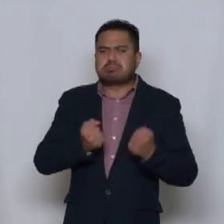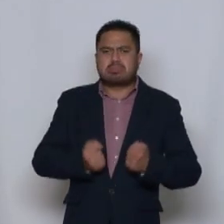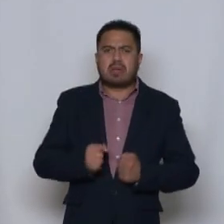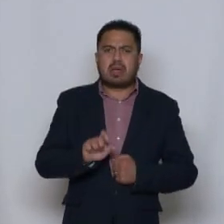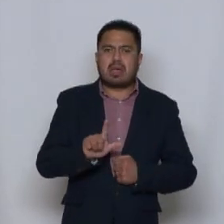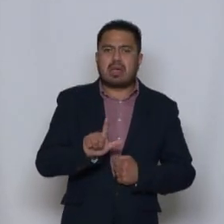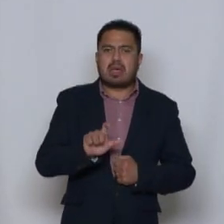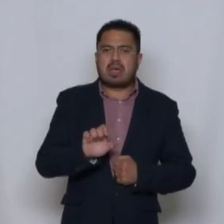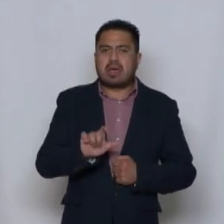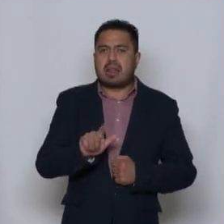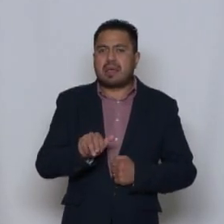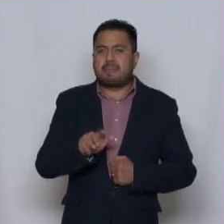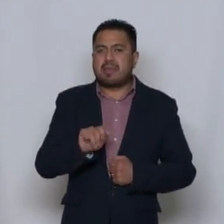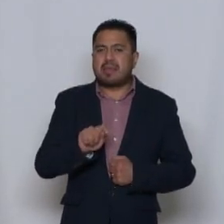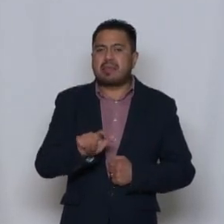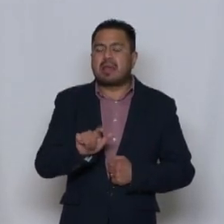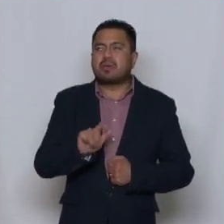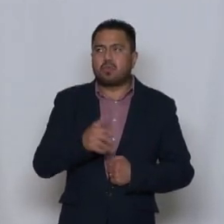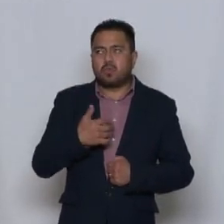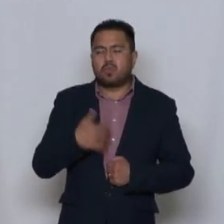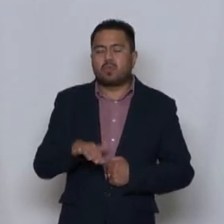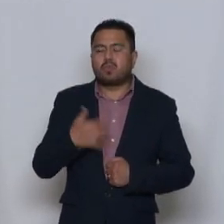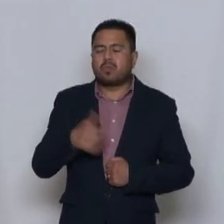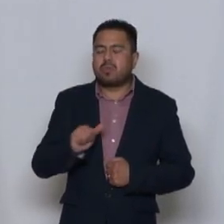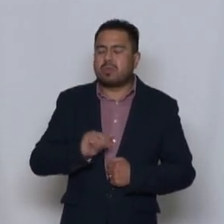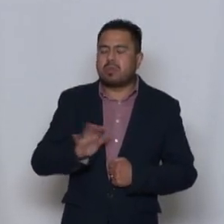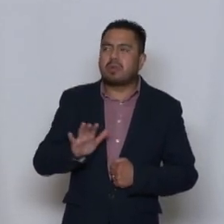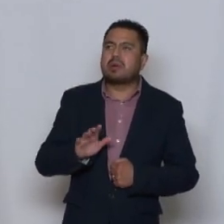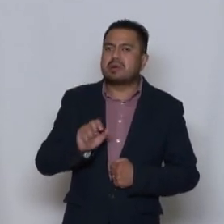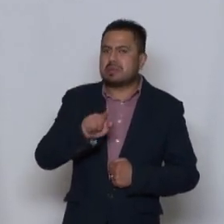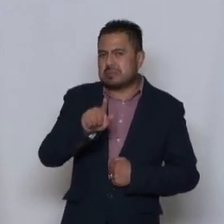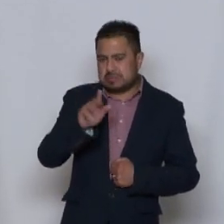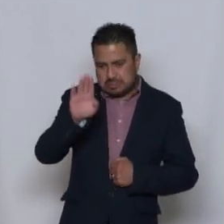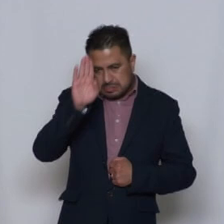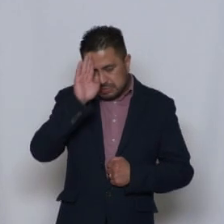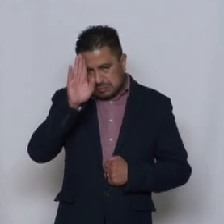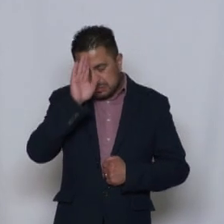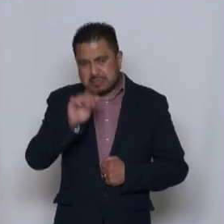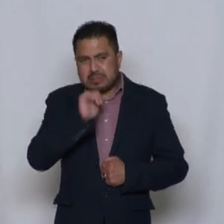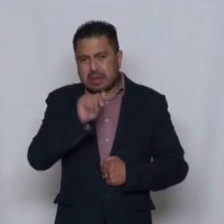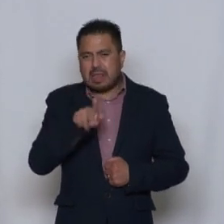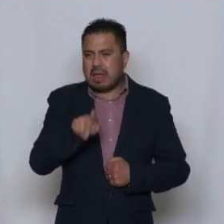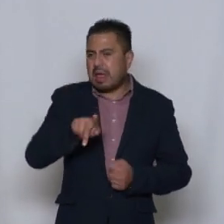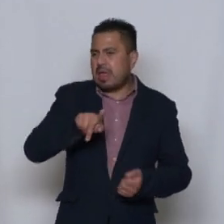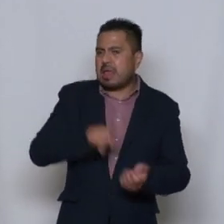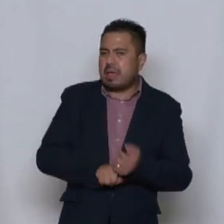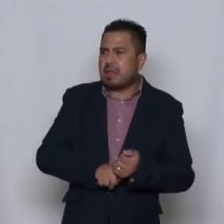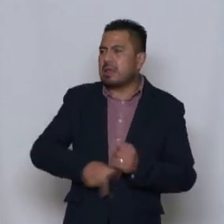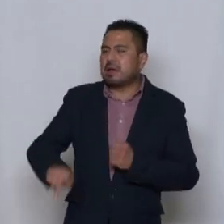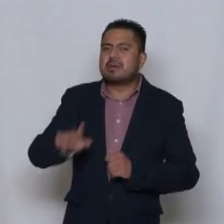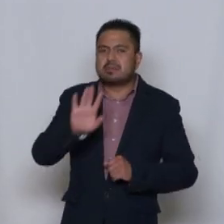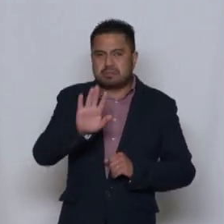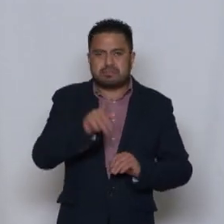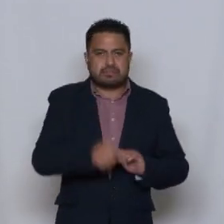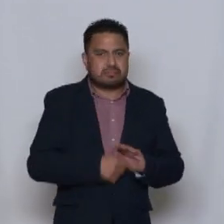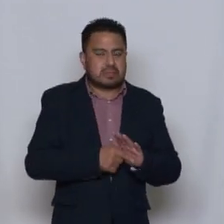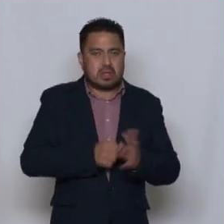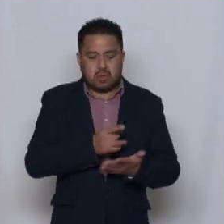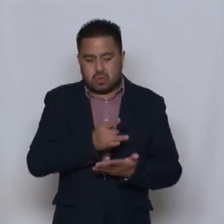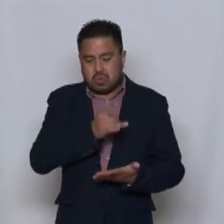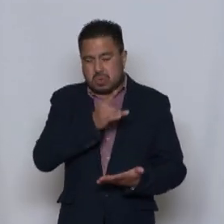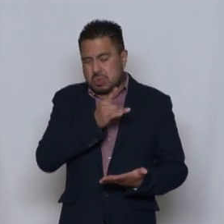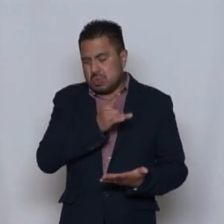mi comiquero amigo, es imponente, pero no por nada de lo que piensas, ni tampoco por su apariencia. Les presento al único,